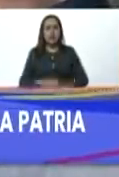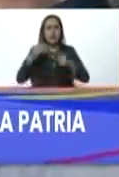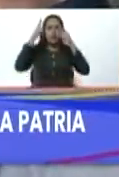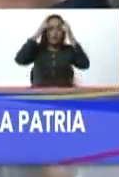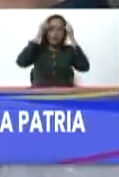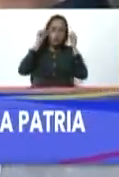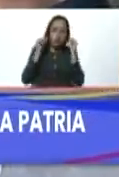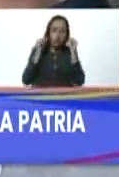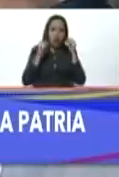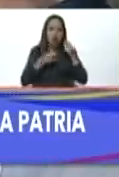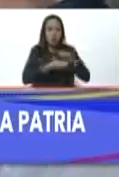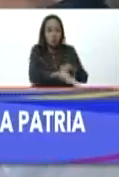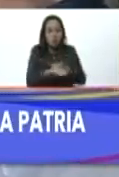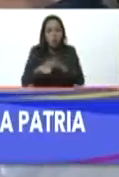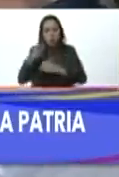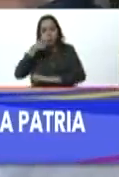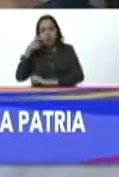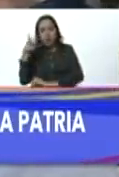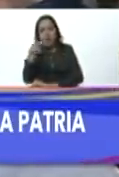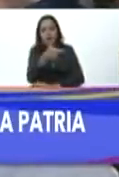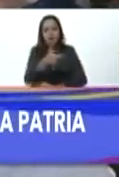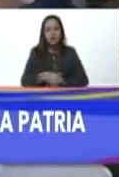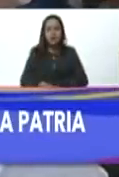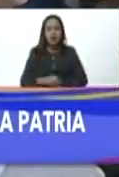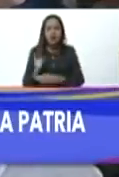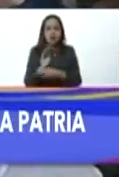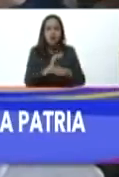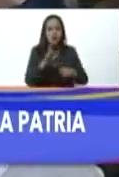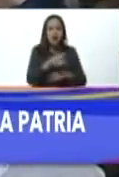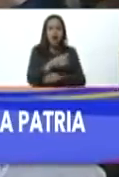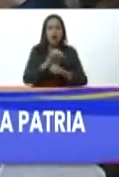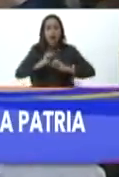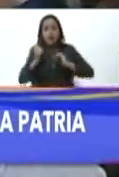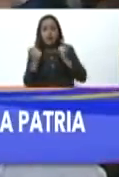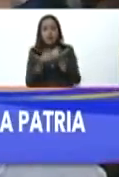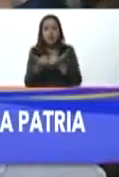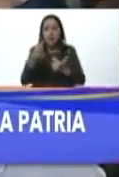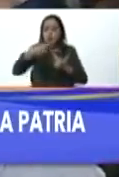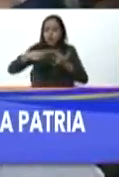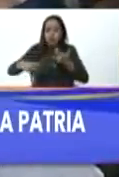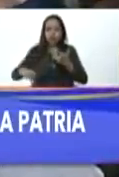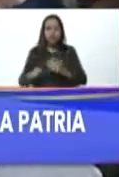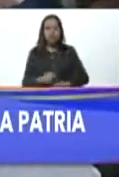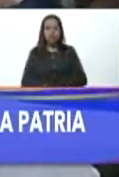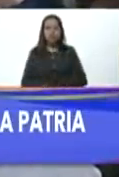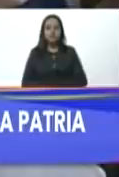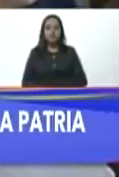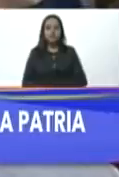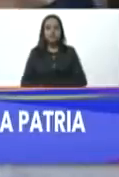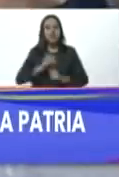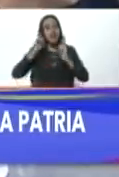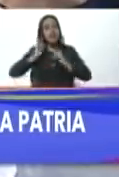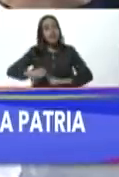los obreros, los vigilantes y así sucesivamente. Además de